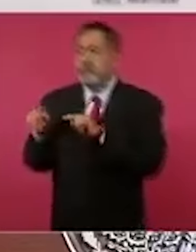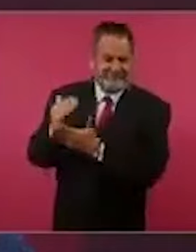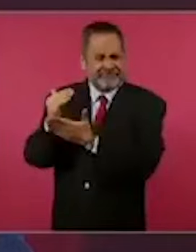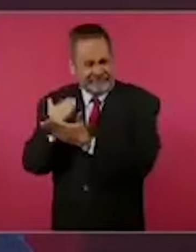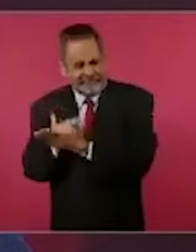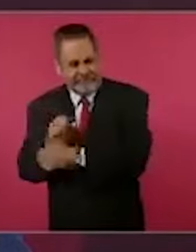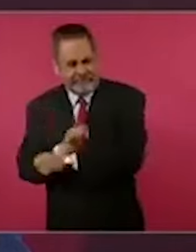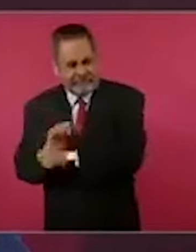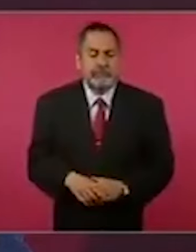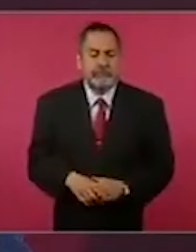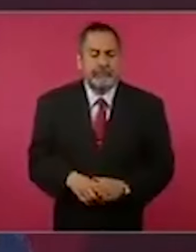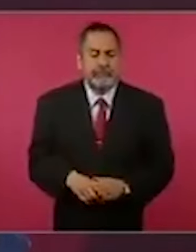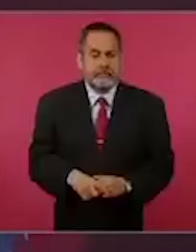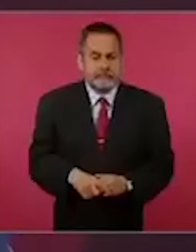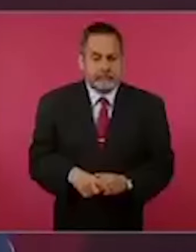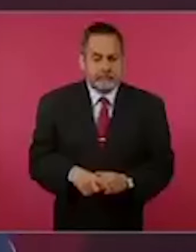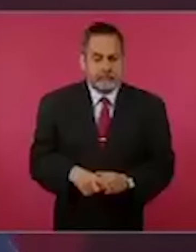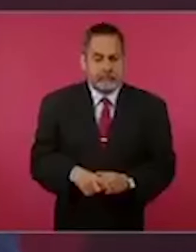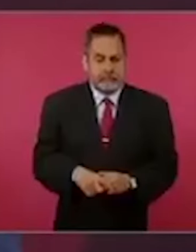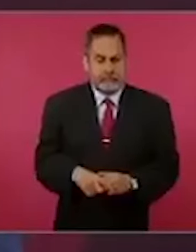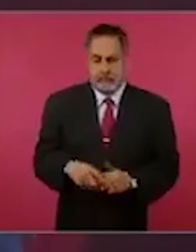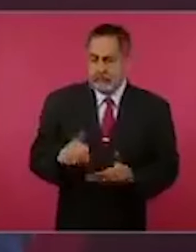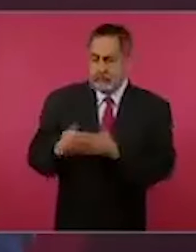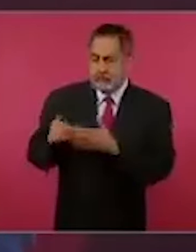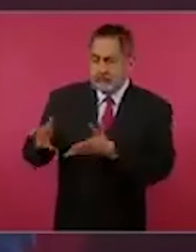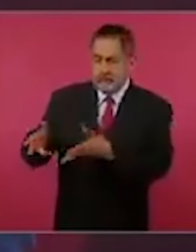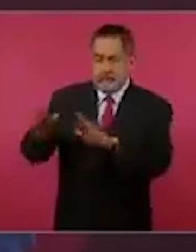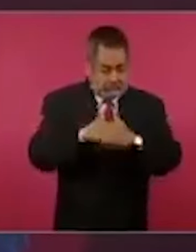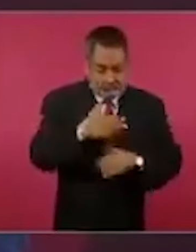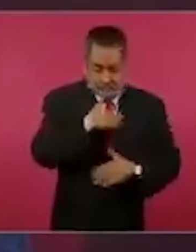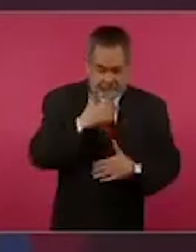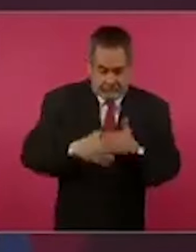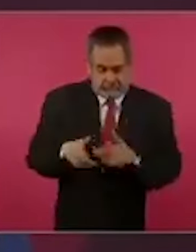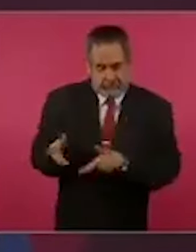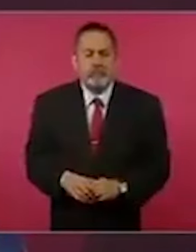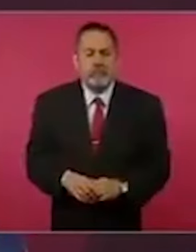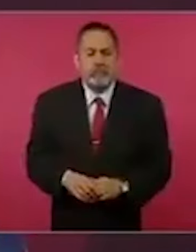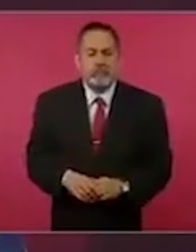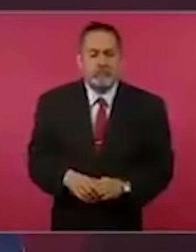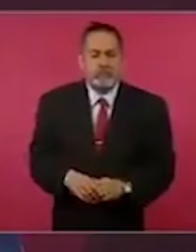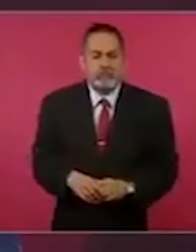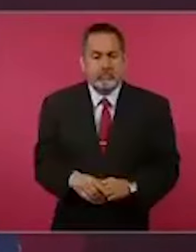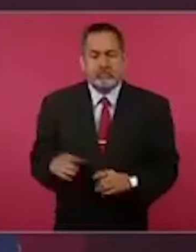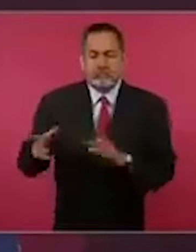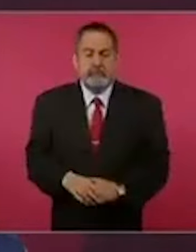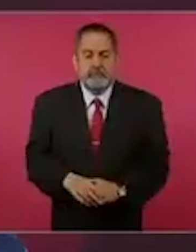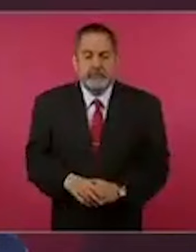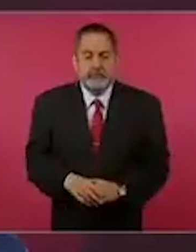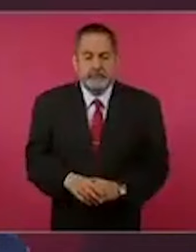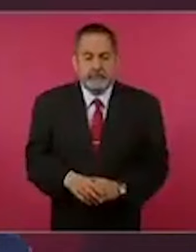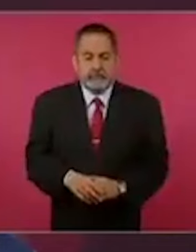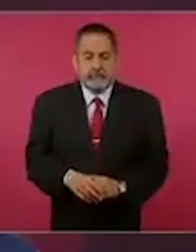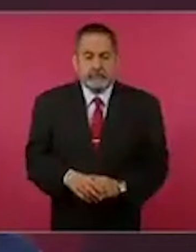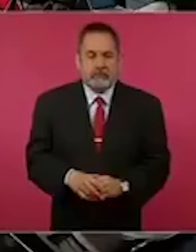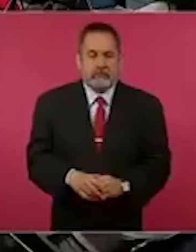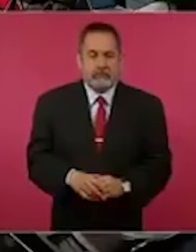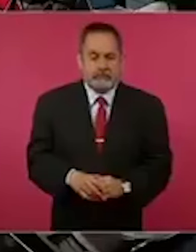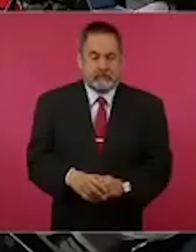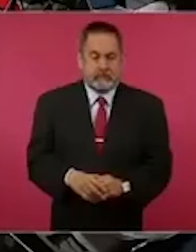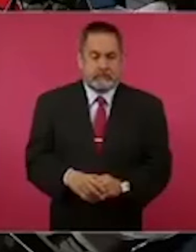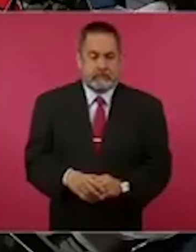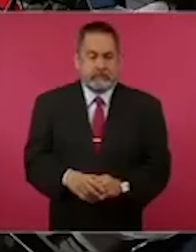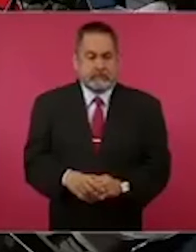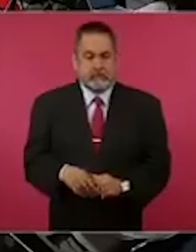públicos, en nada. Ahora ya van a actuar, pero tienen que aclarar todo. Y como